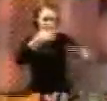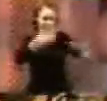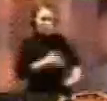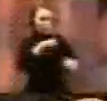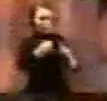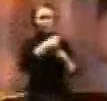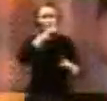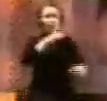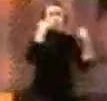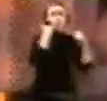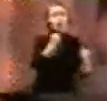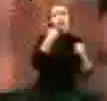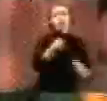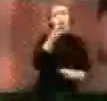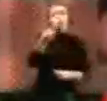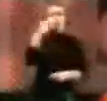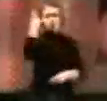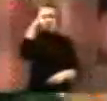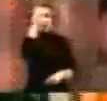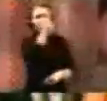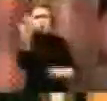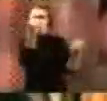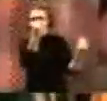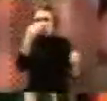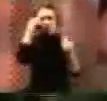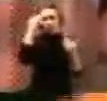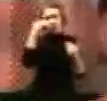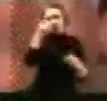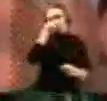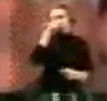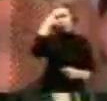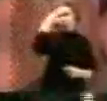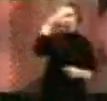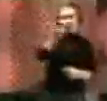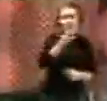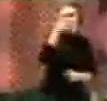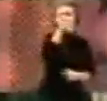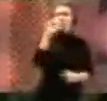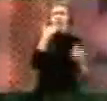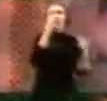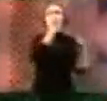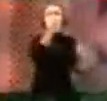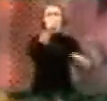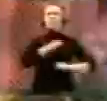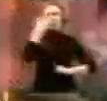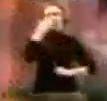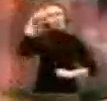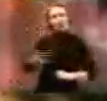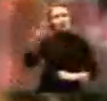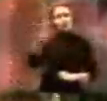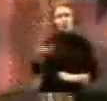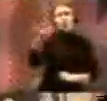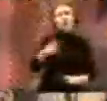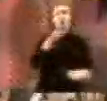encantado. Un recuerdo para muchos personajes que hicieron grande nuestro carnaval, alegraban